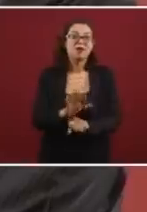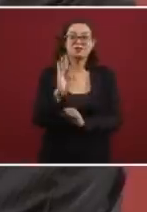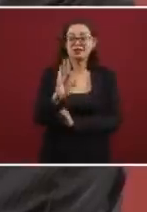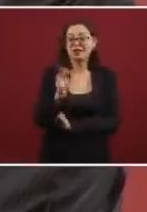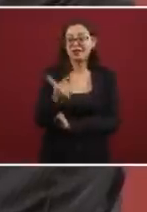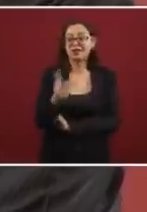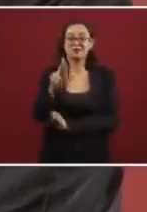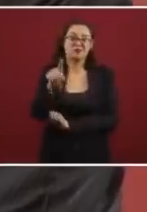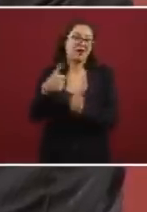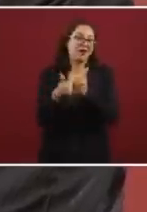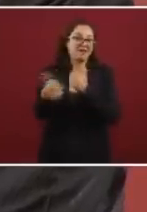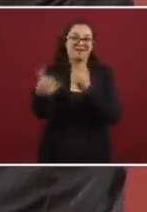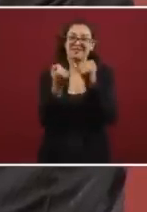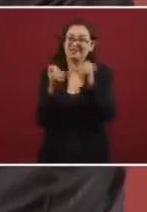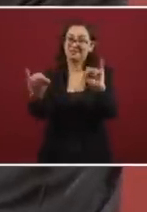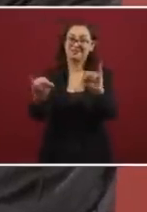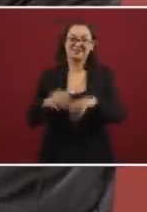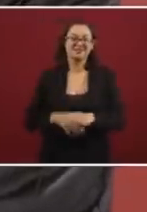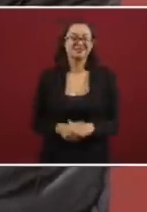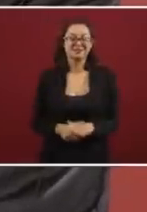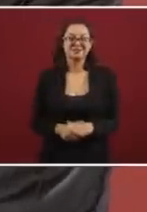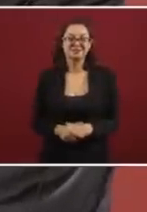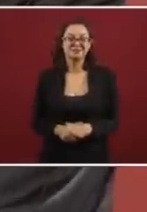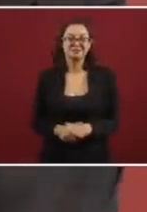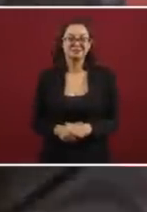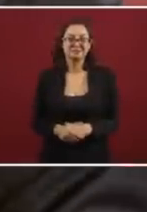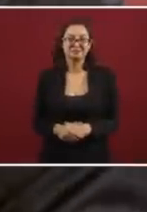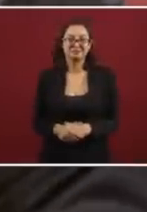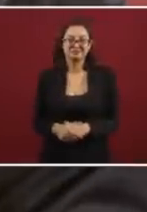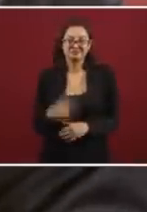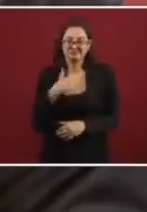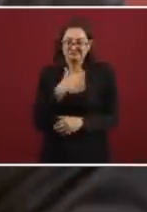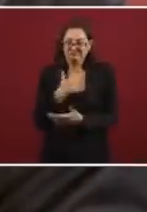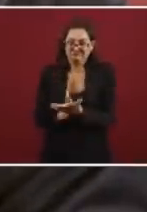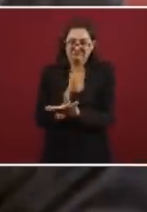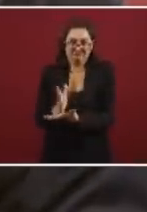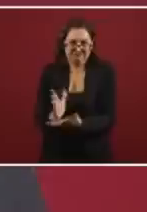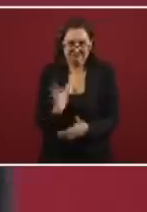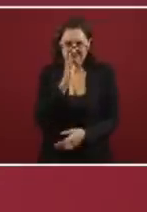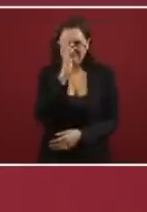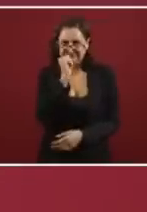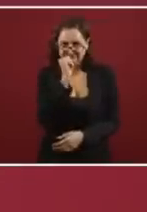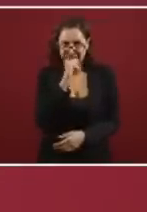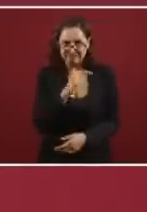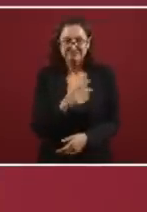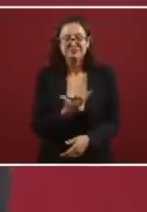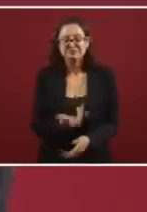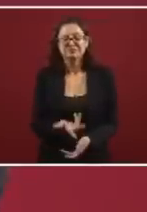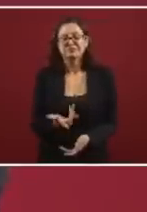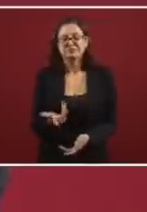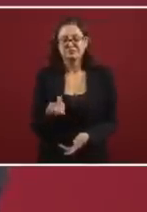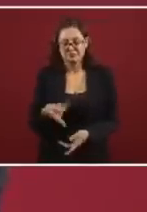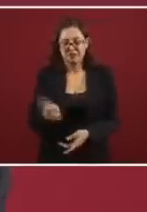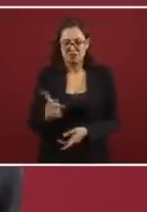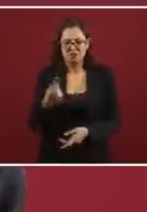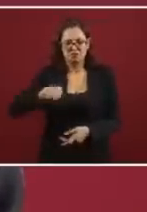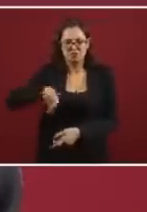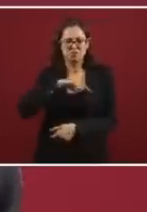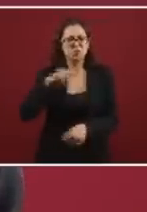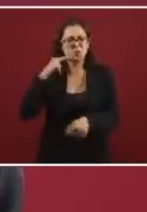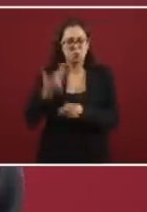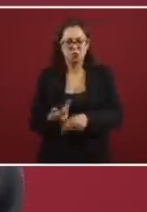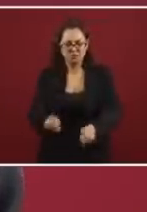es autónoma de todas formas lo que corresponde a nosotros este se envía a la